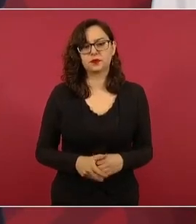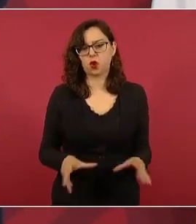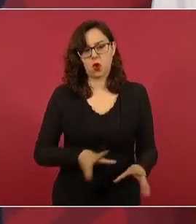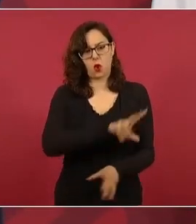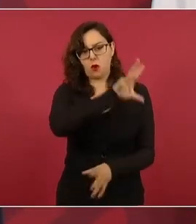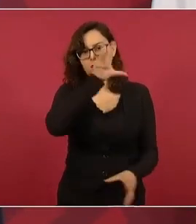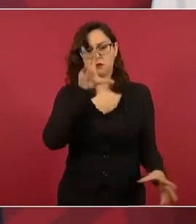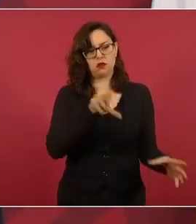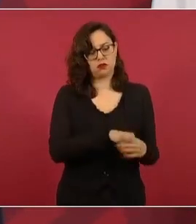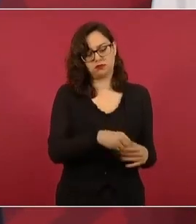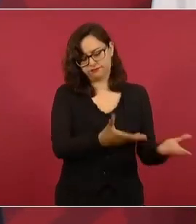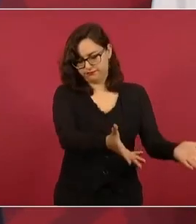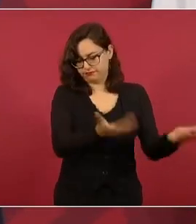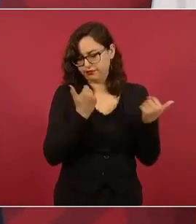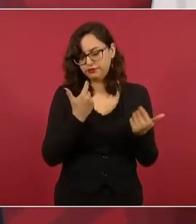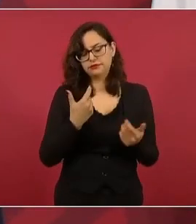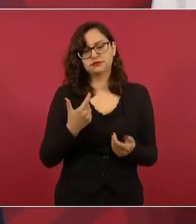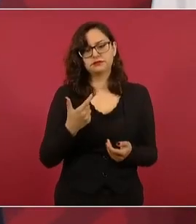completo.